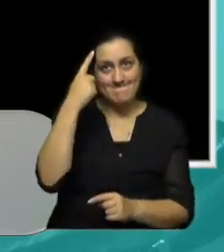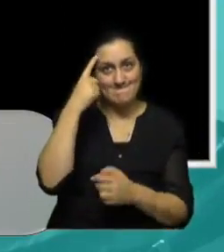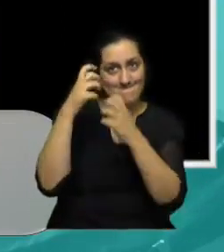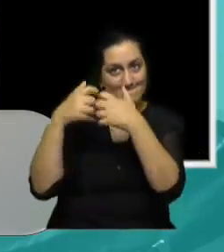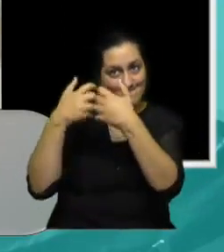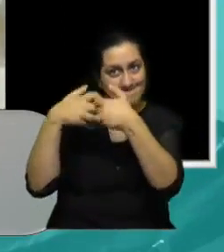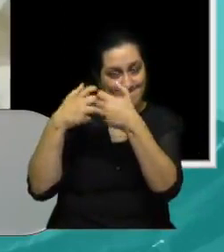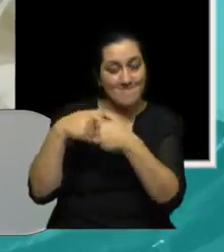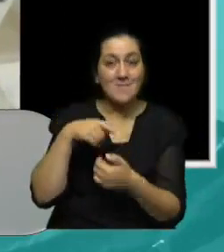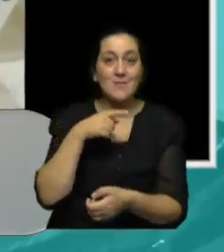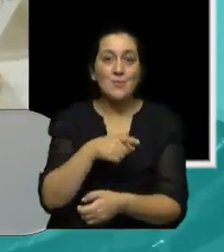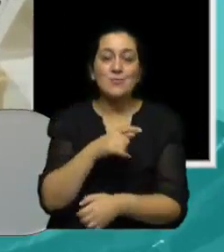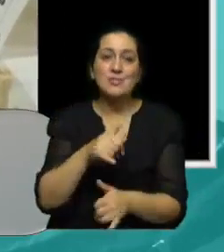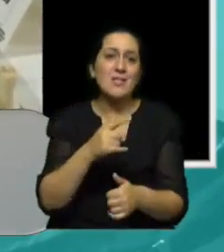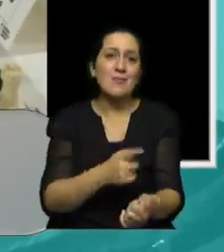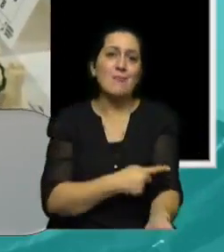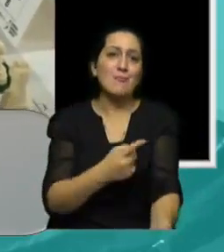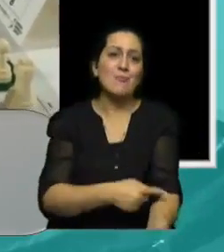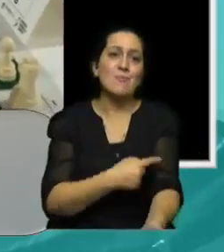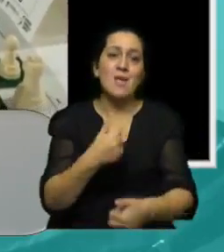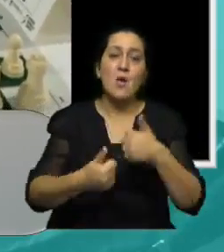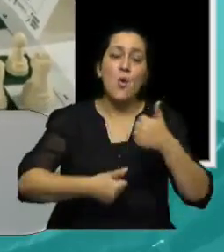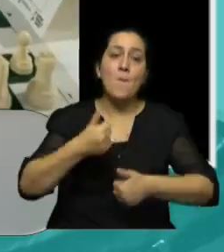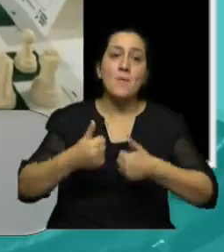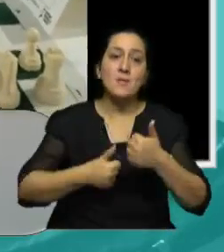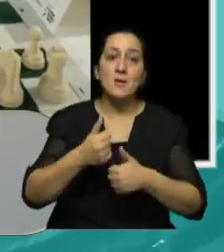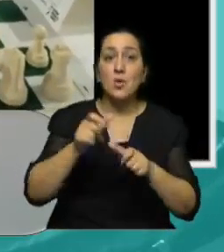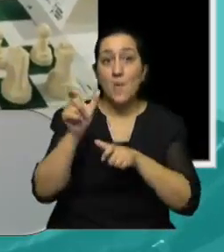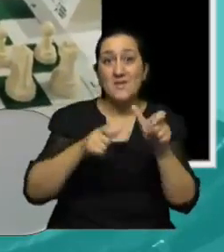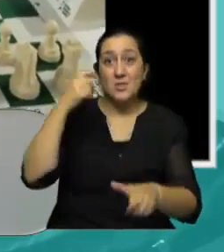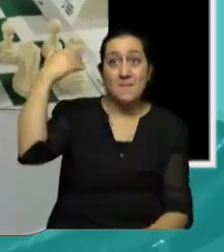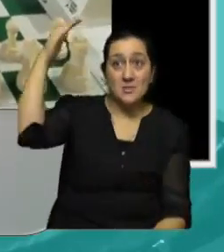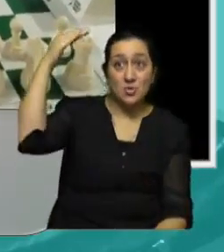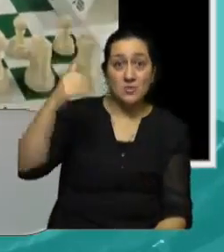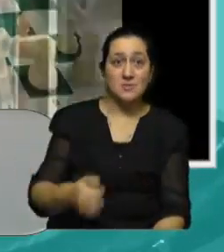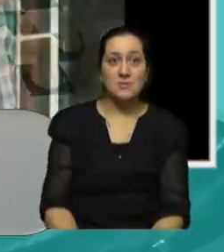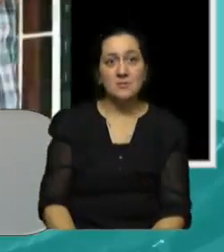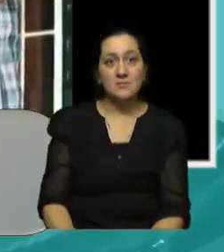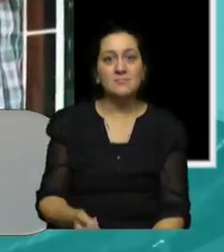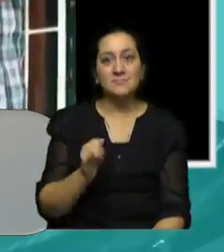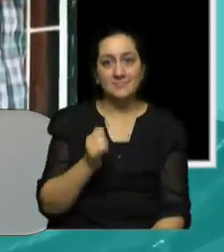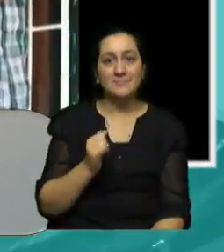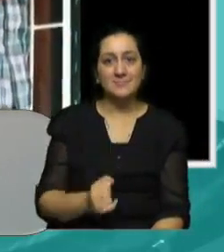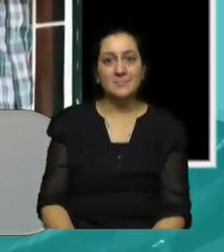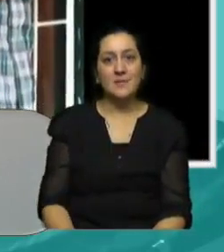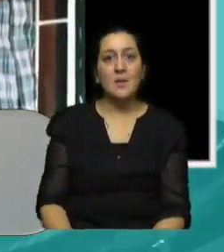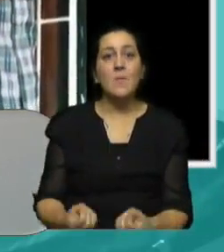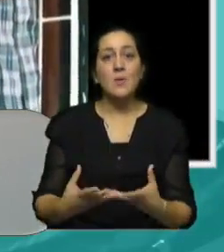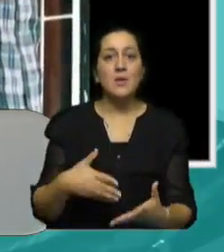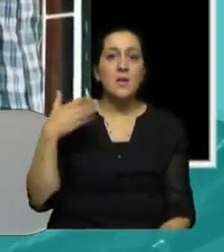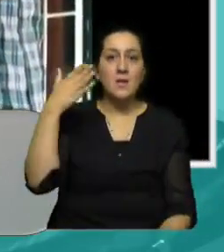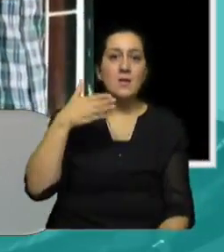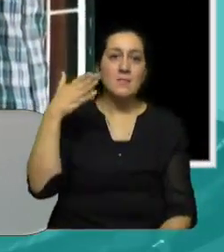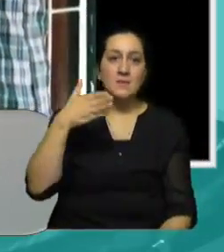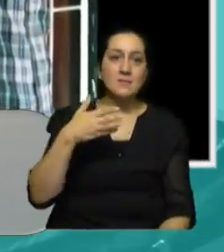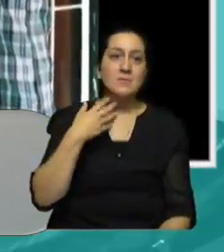una chiquitina que está acostumbrada a competir con personas mayores. Sí. Porque has participado en las categorías. Cuando